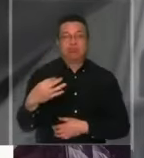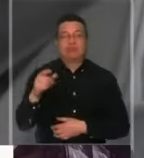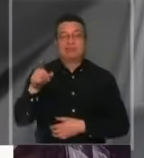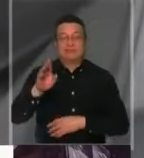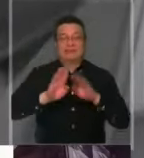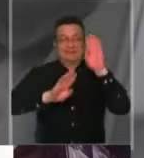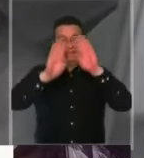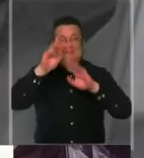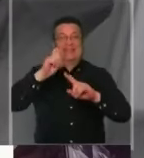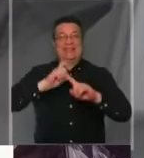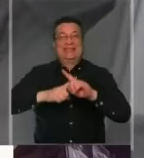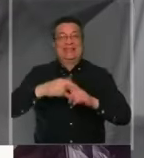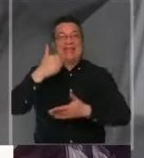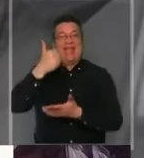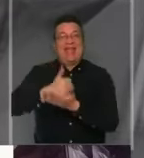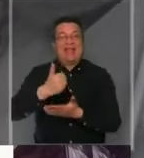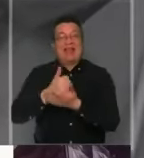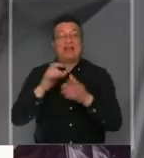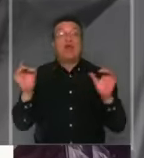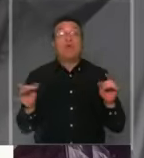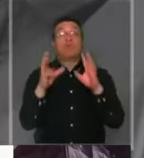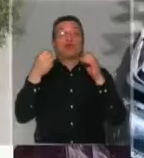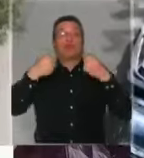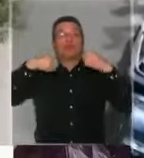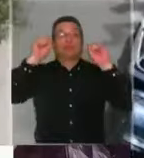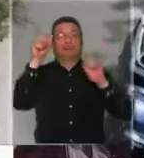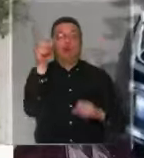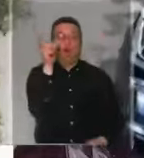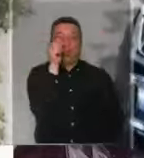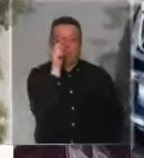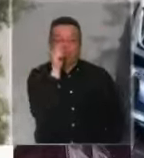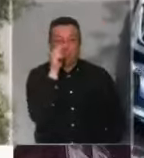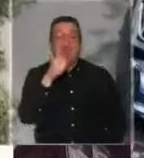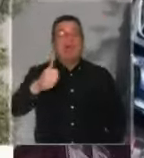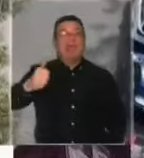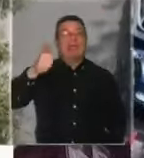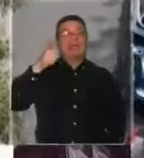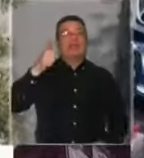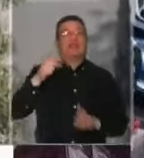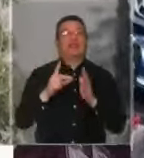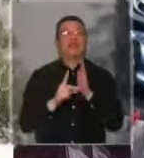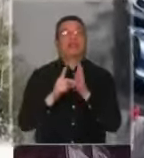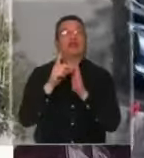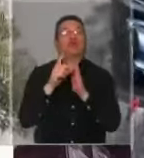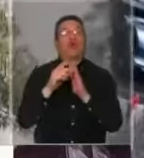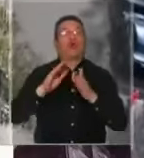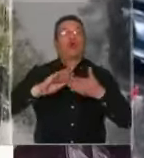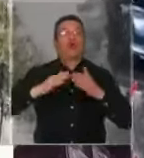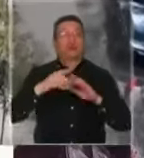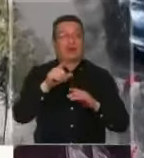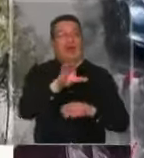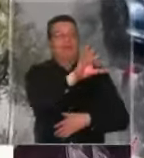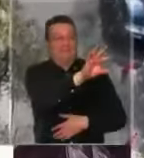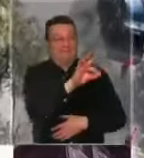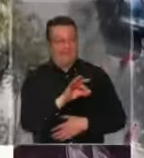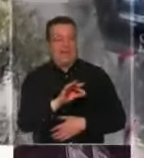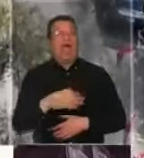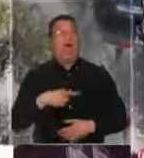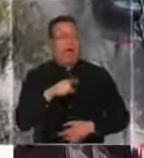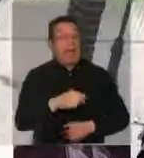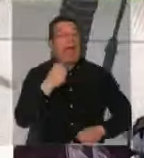y exalcalde, si es que resultaba electo en octubre, director de Desarrollo Comunitario. Sería la motivación, de acuerdo